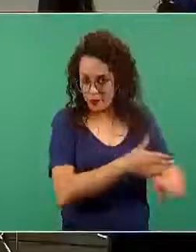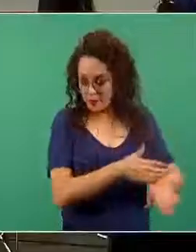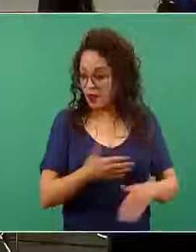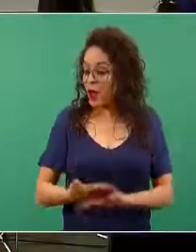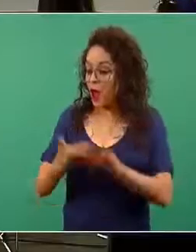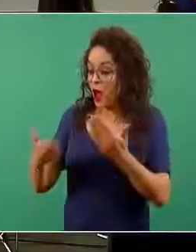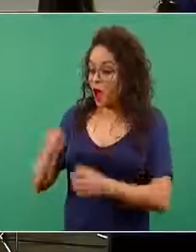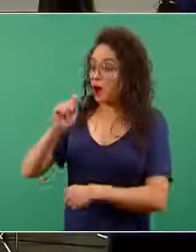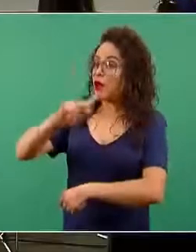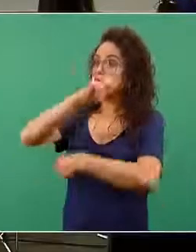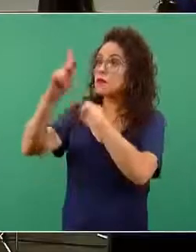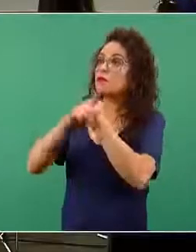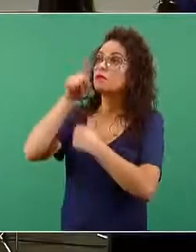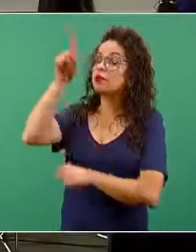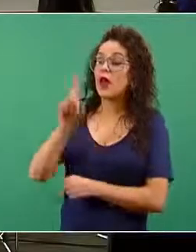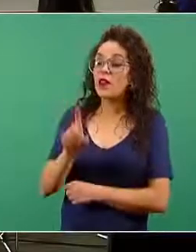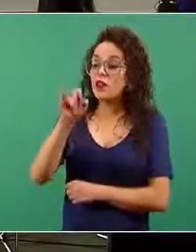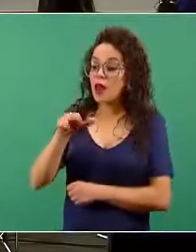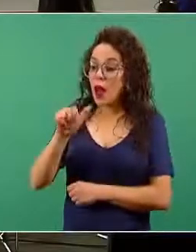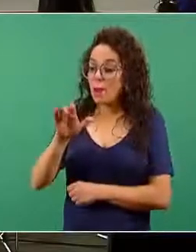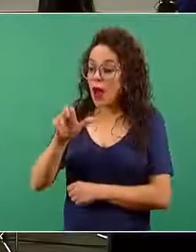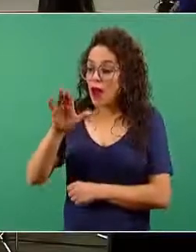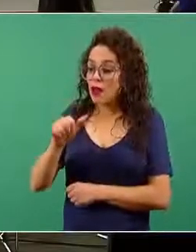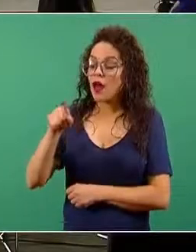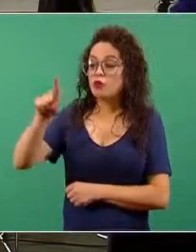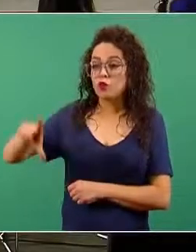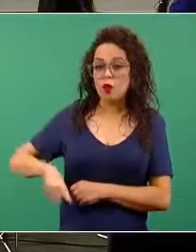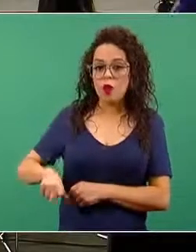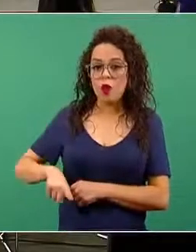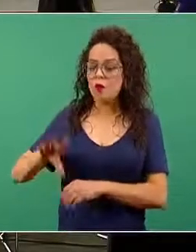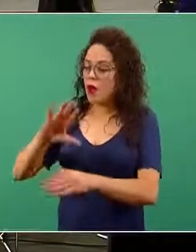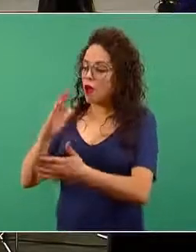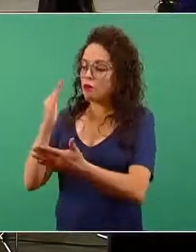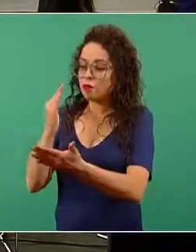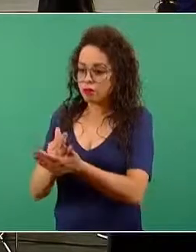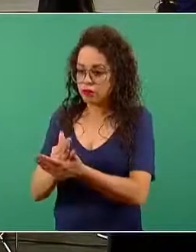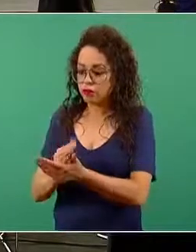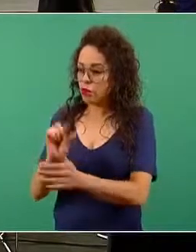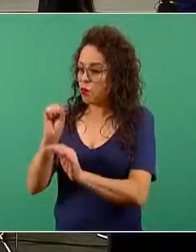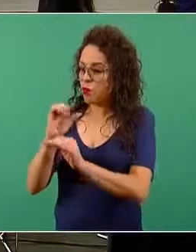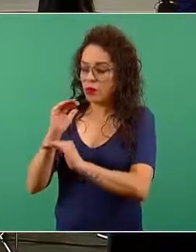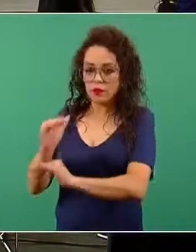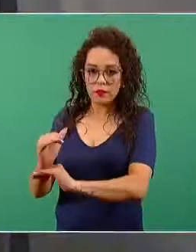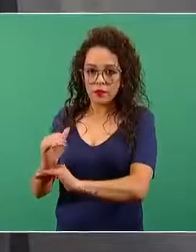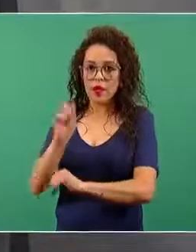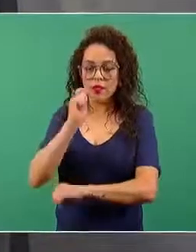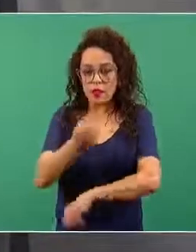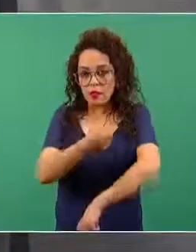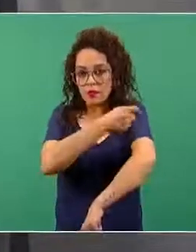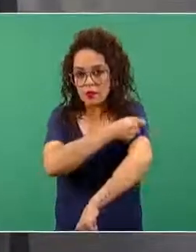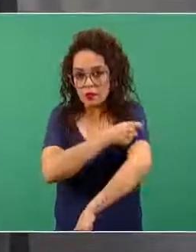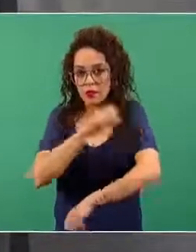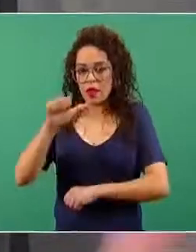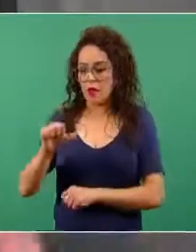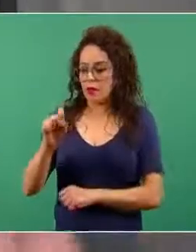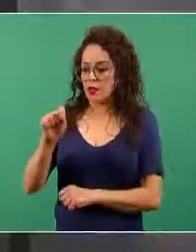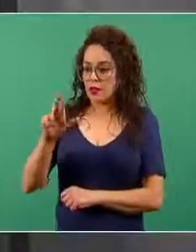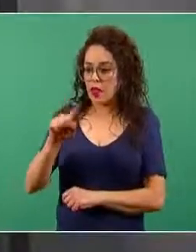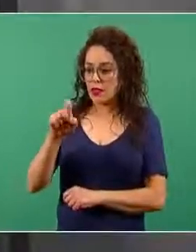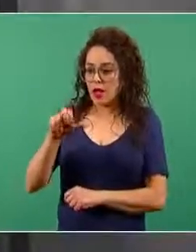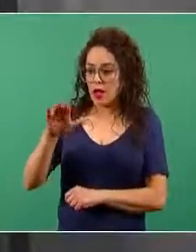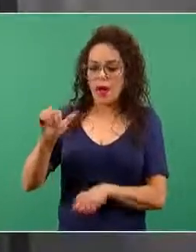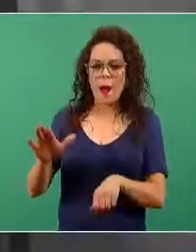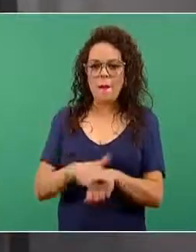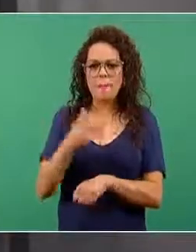su gobierno decidió temporalmente suspender el uso de la vacuna de AstraZeneca en virtud de que se identificaron en los